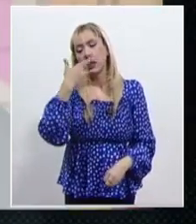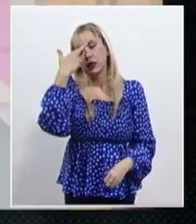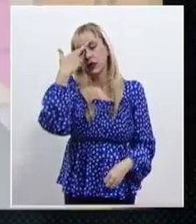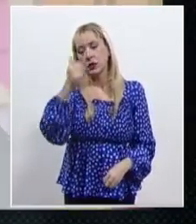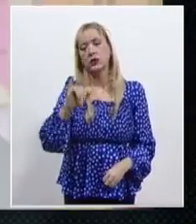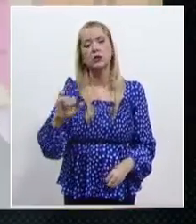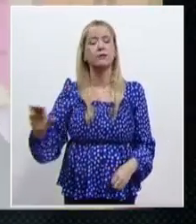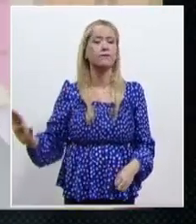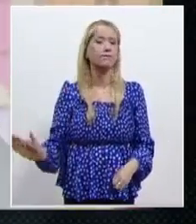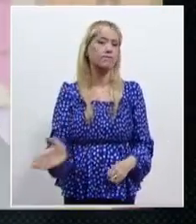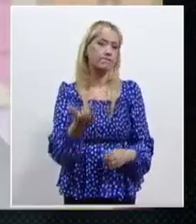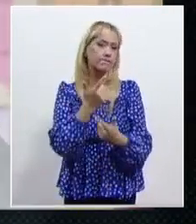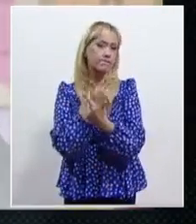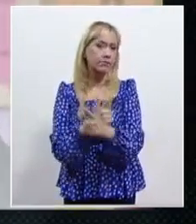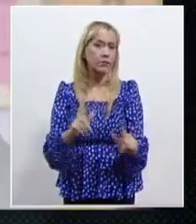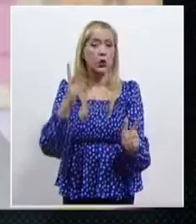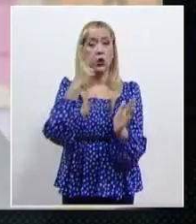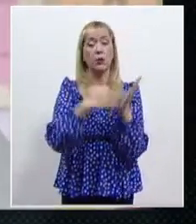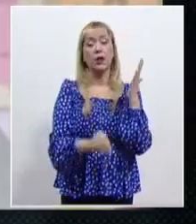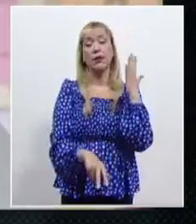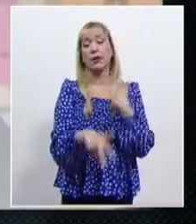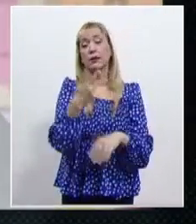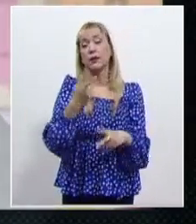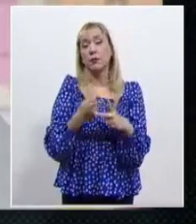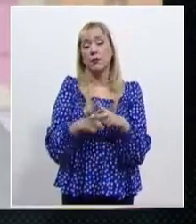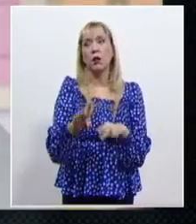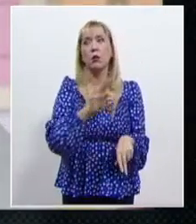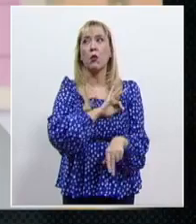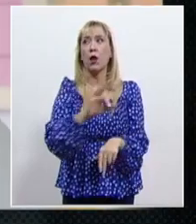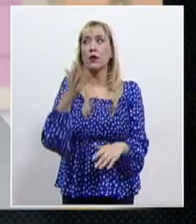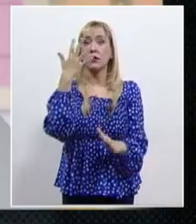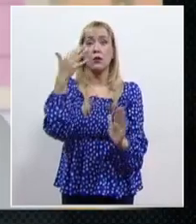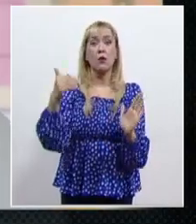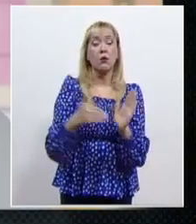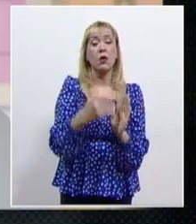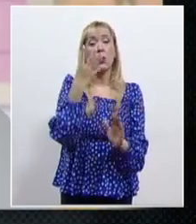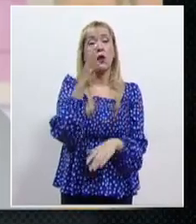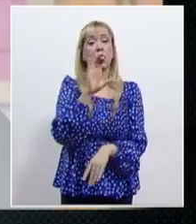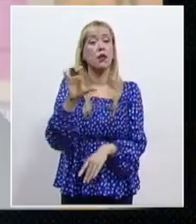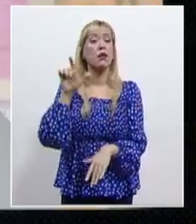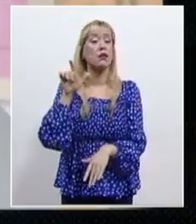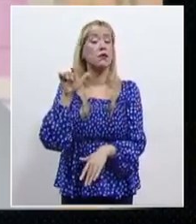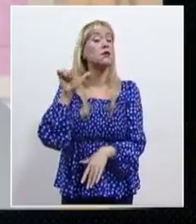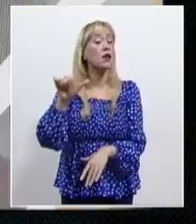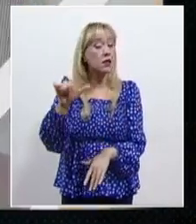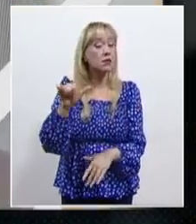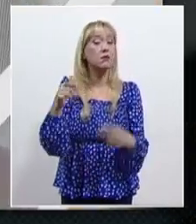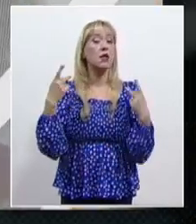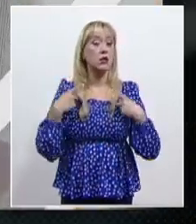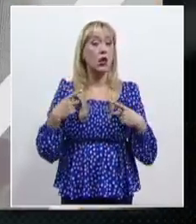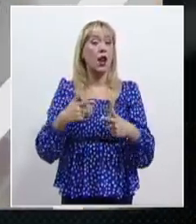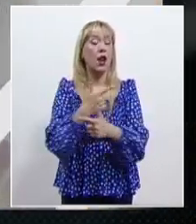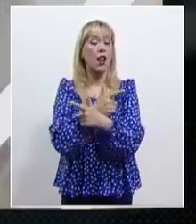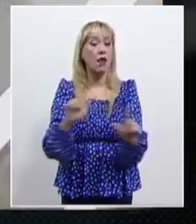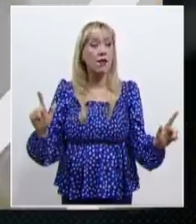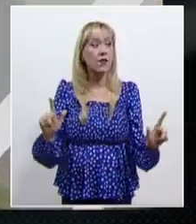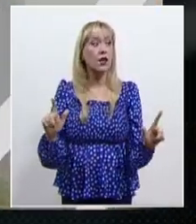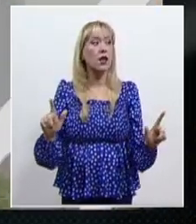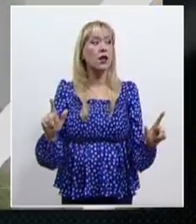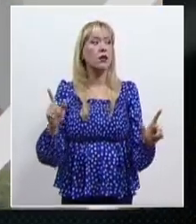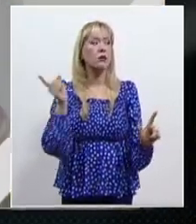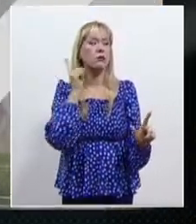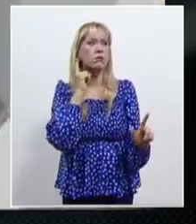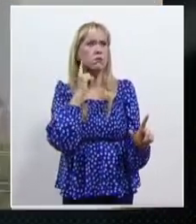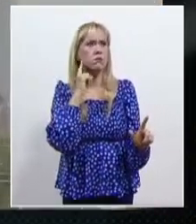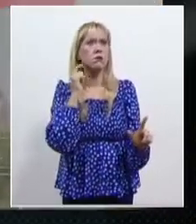esta iniciativa en 2013, se han liberado a 5.416 personas sin que se haya